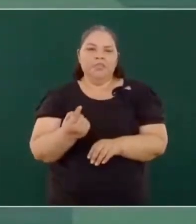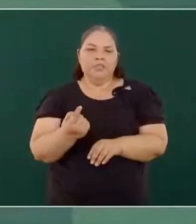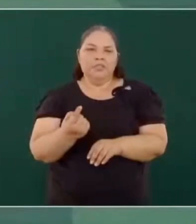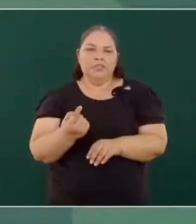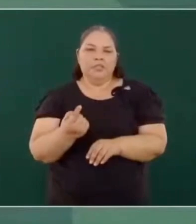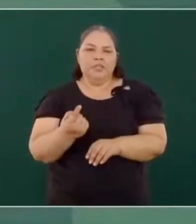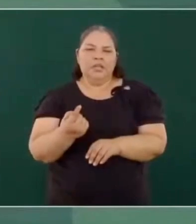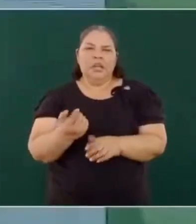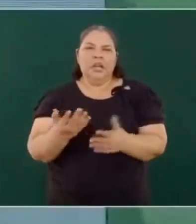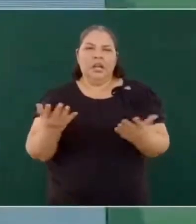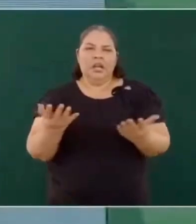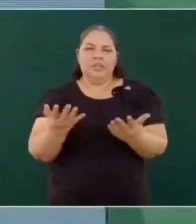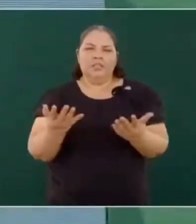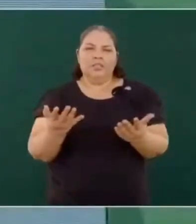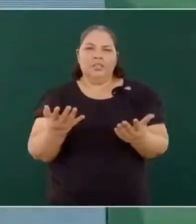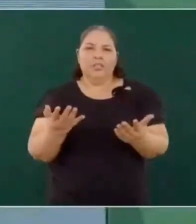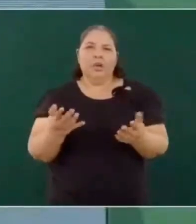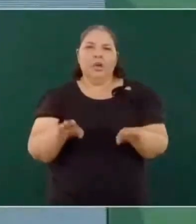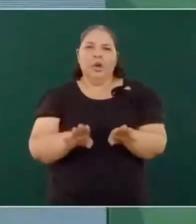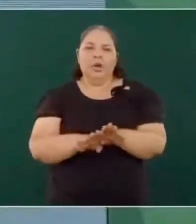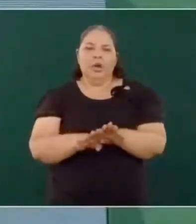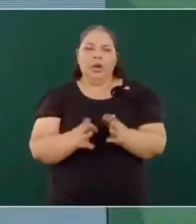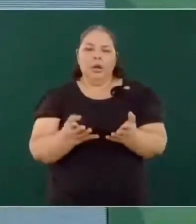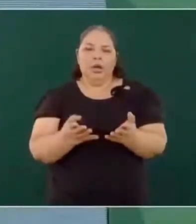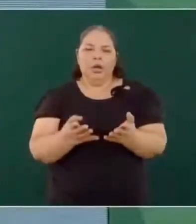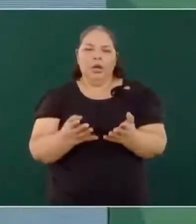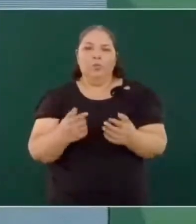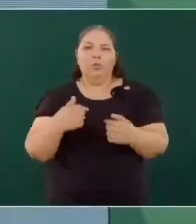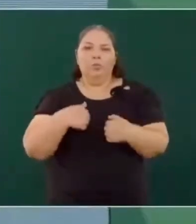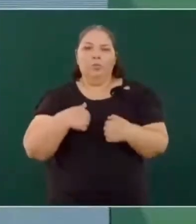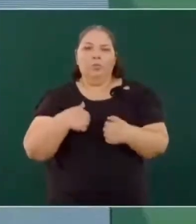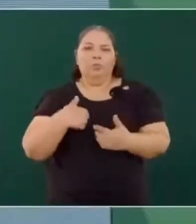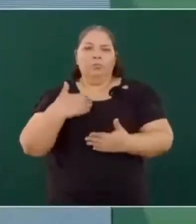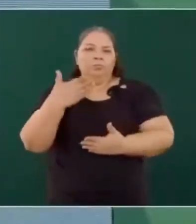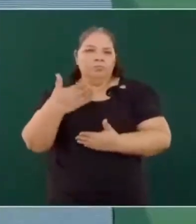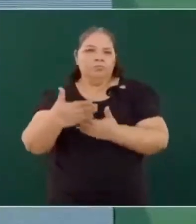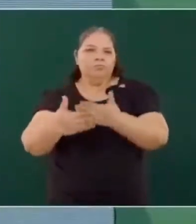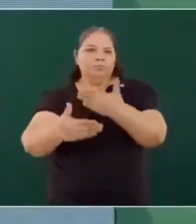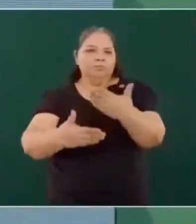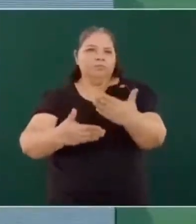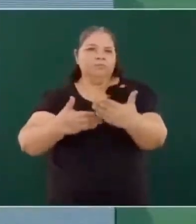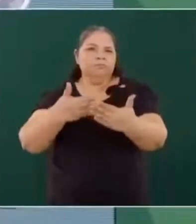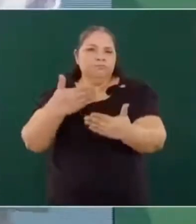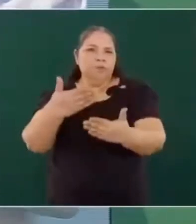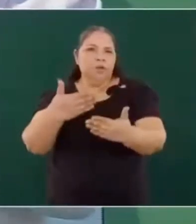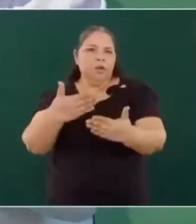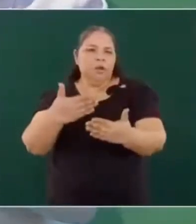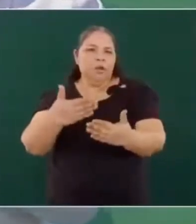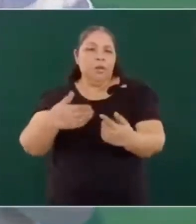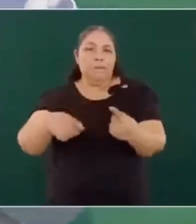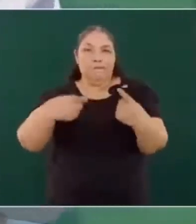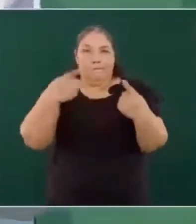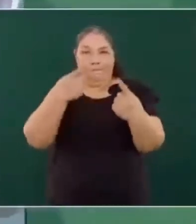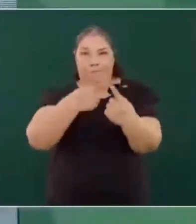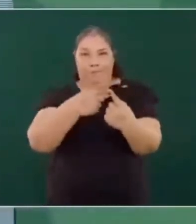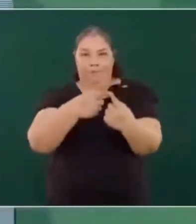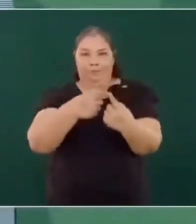se logra esto? ¿Y por qué avanzamos? Primero, porque se atienden las